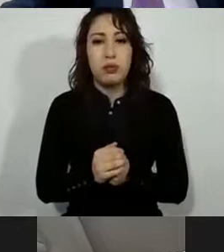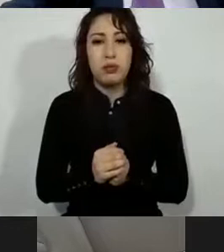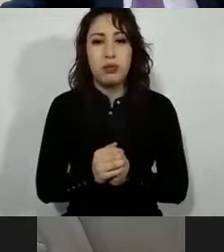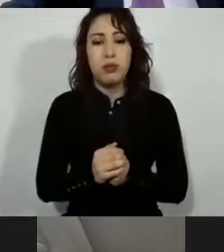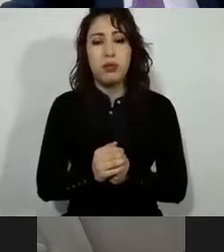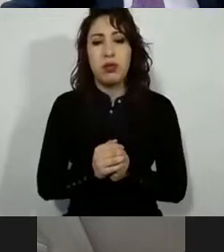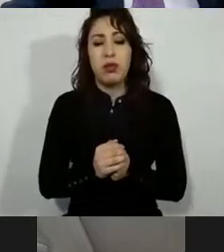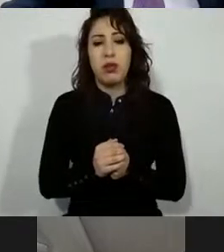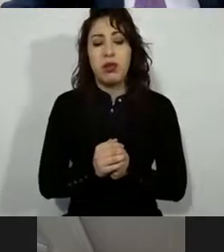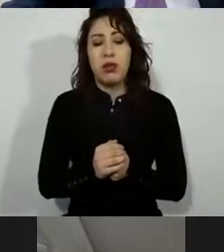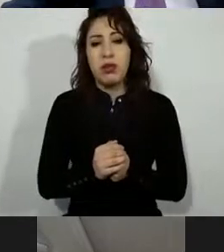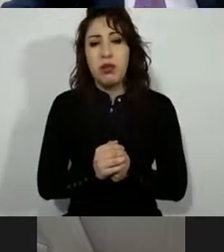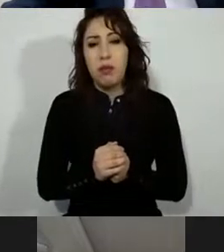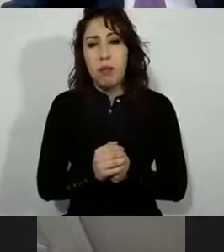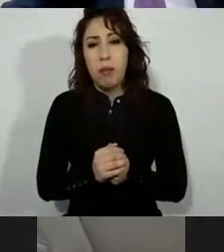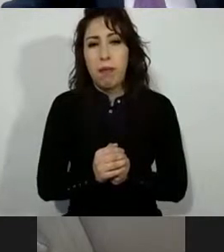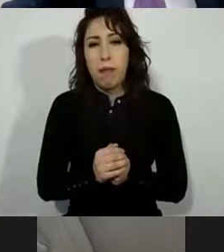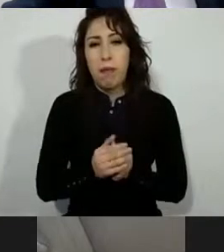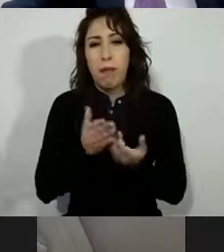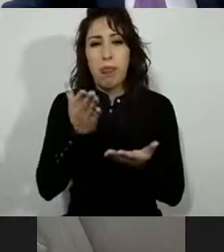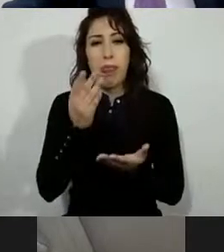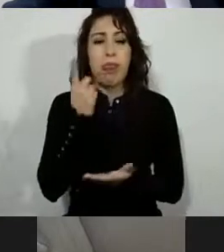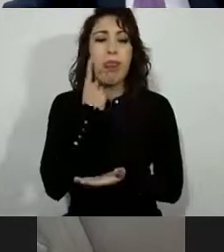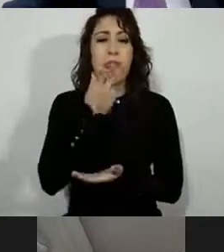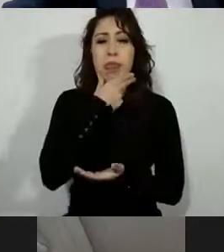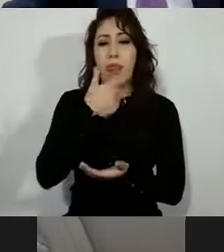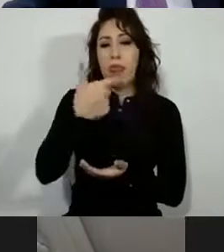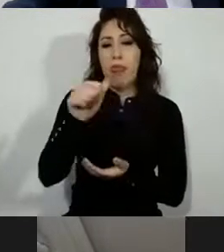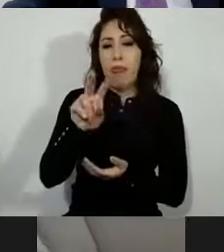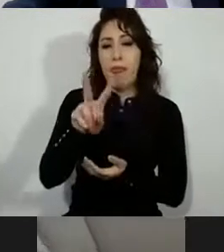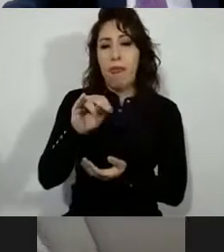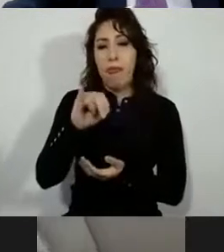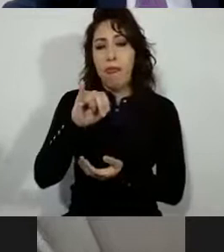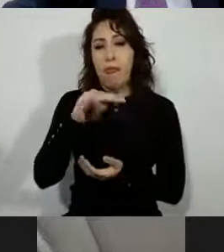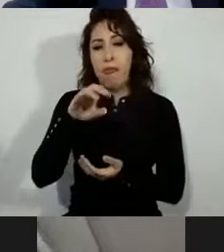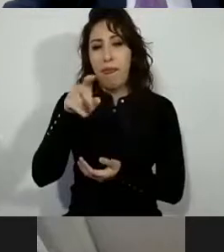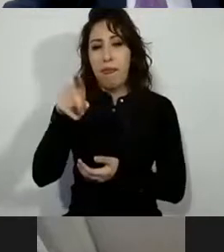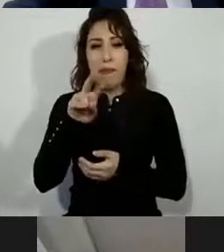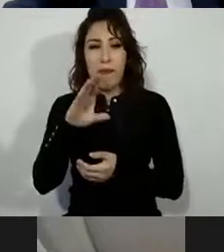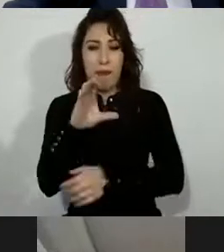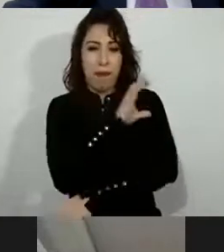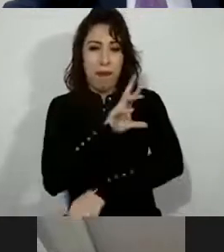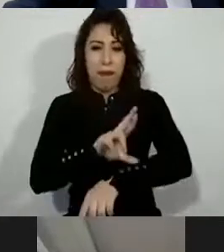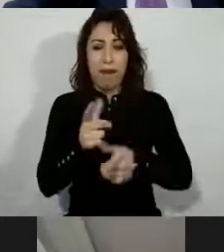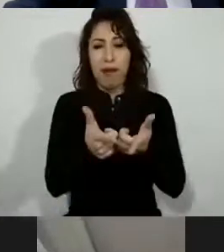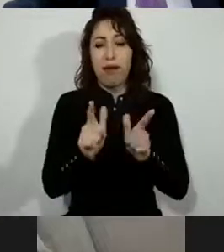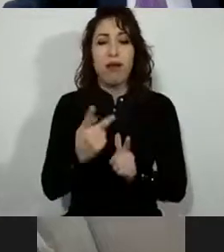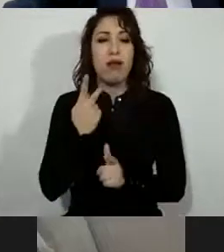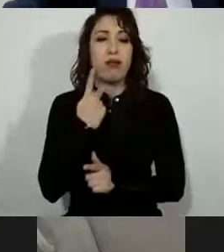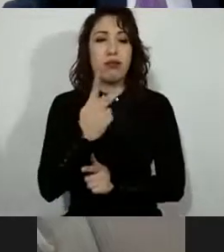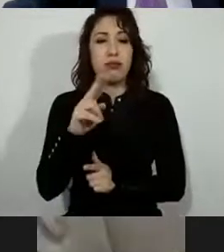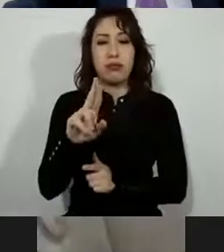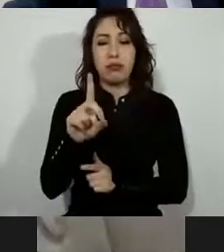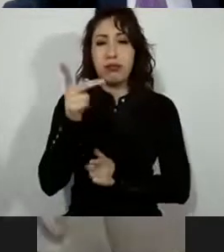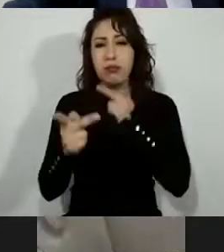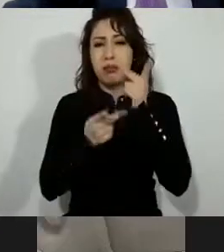permiten. Le pediría al diputado Jorge Gaviño Ambriz, coordinador del Partido Revolución Democrática, si es tan amable de hacer uso de la